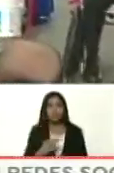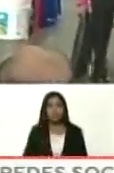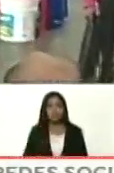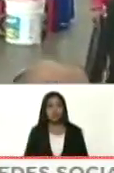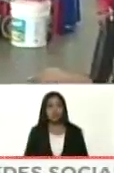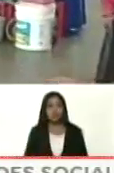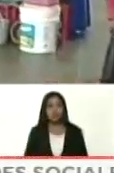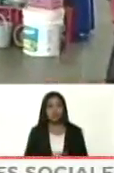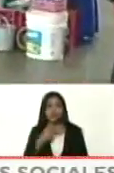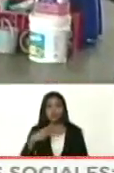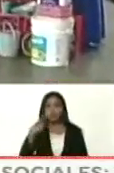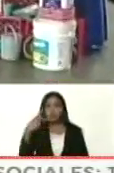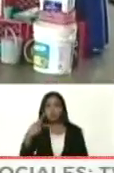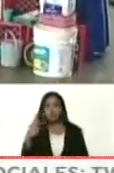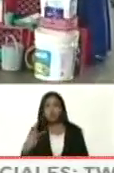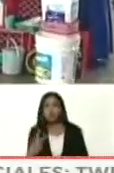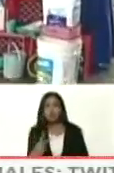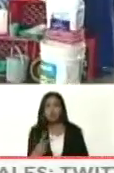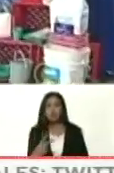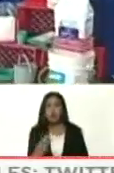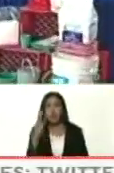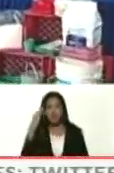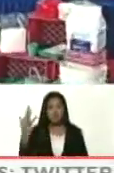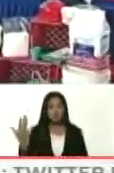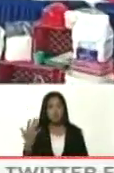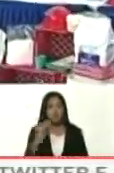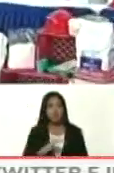la poesía, del sueño,